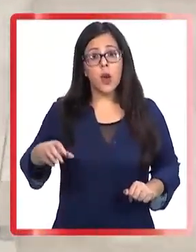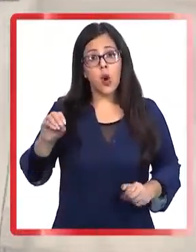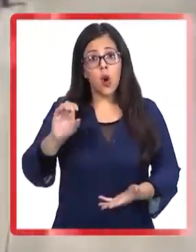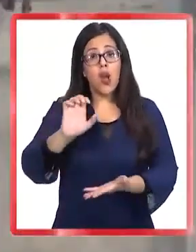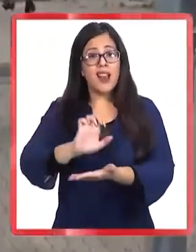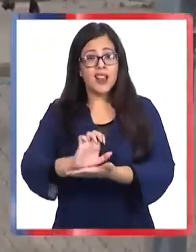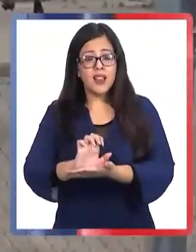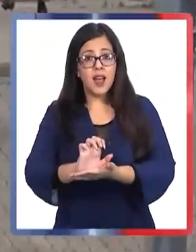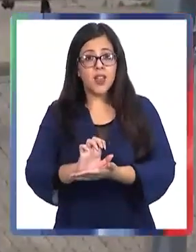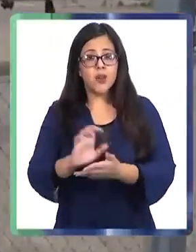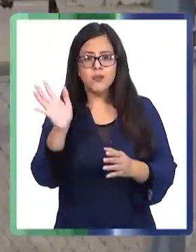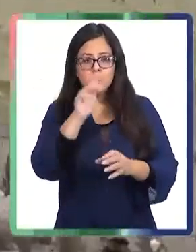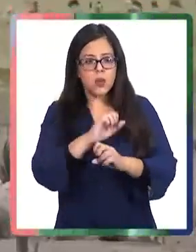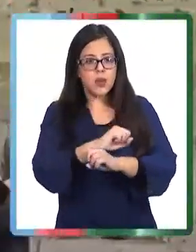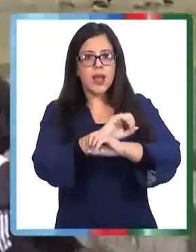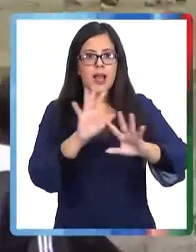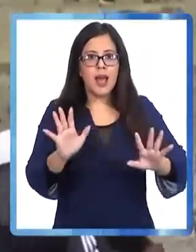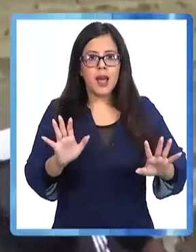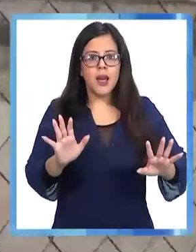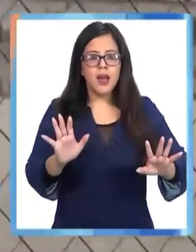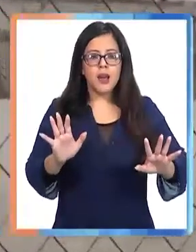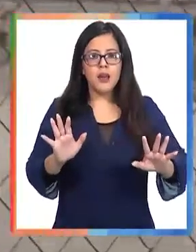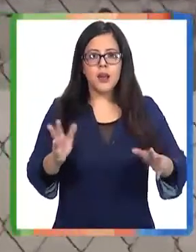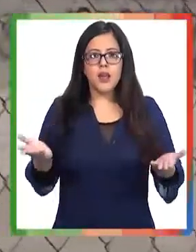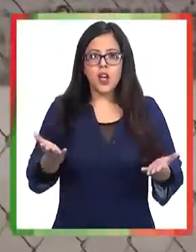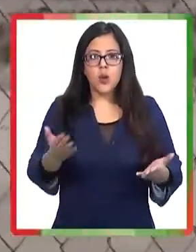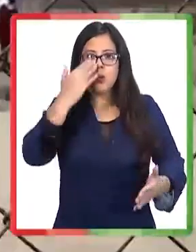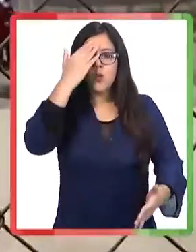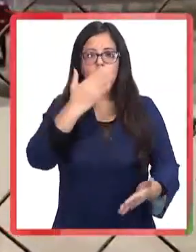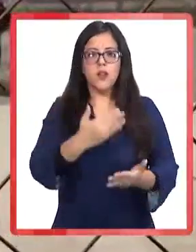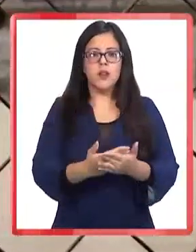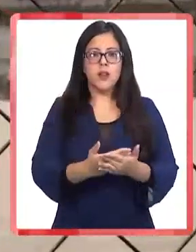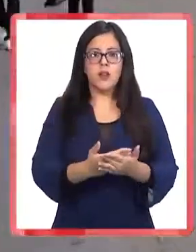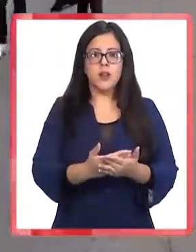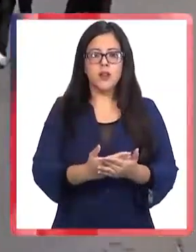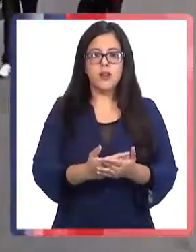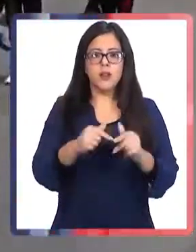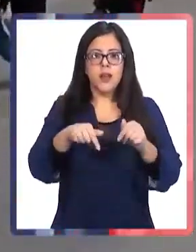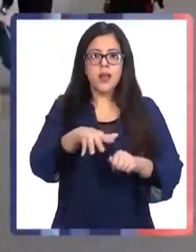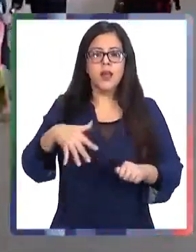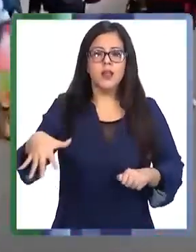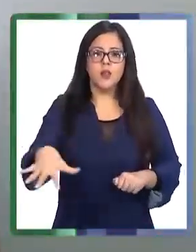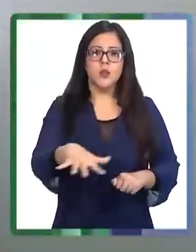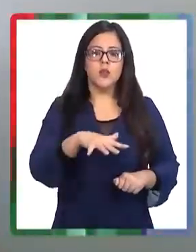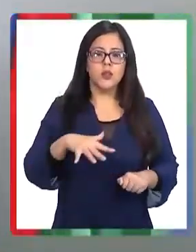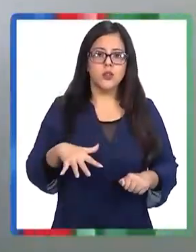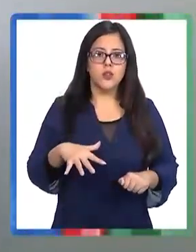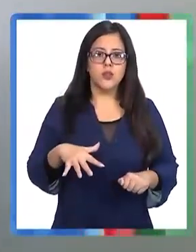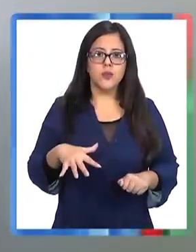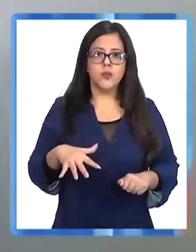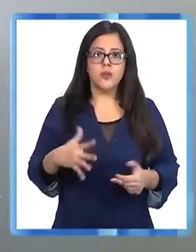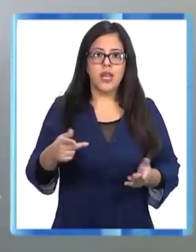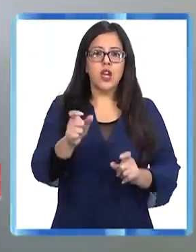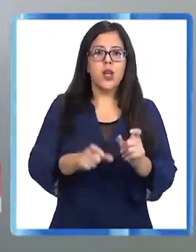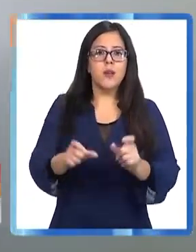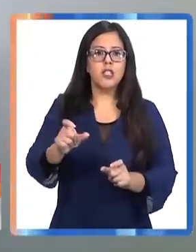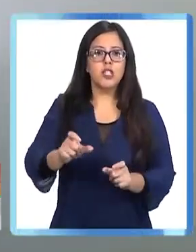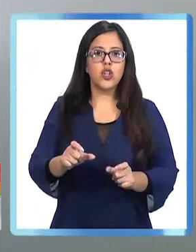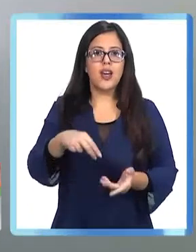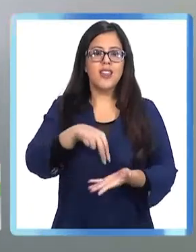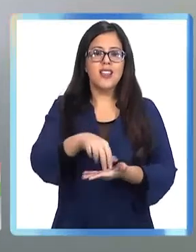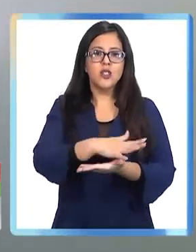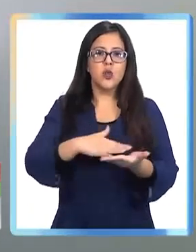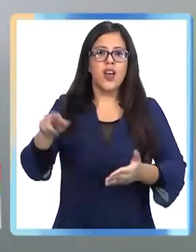o el Estado no ha sido claro en cómo se va a enfrentar esta situación, principalmente con los